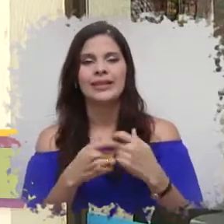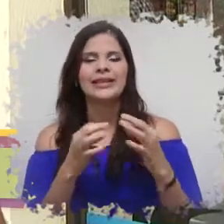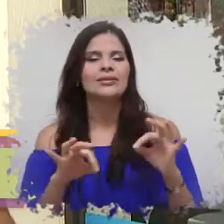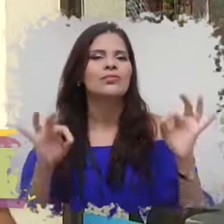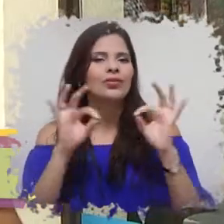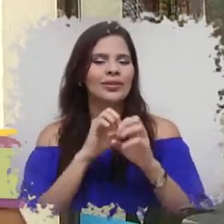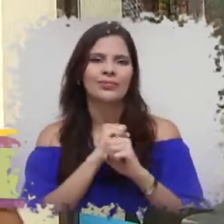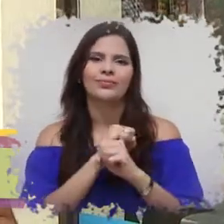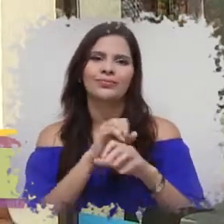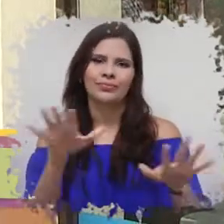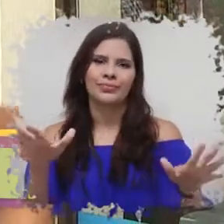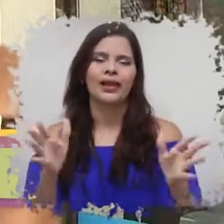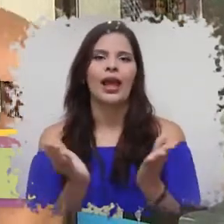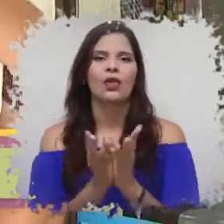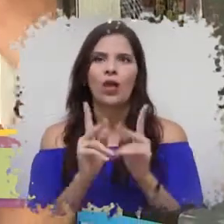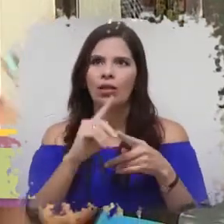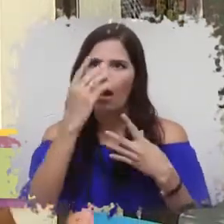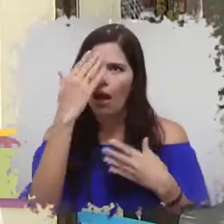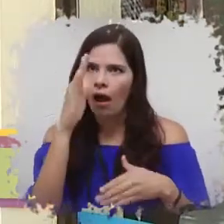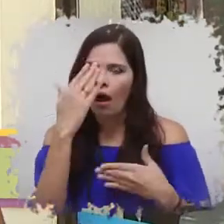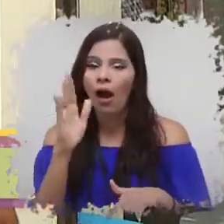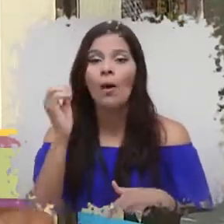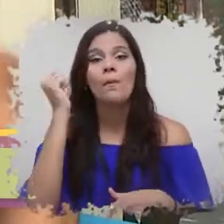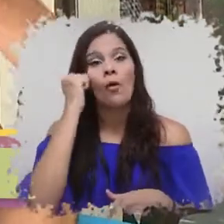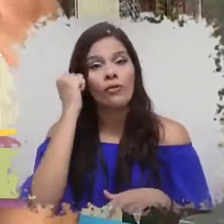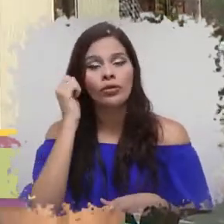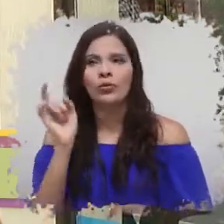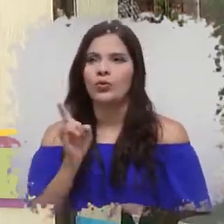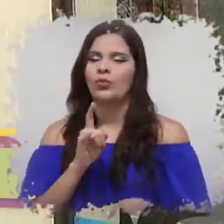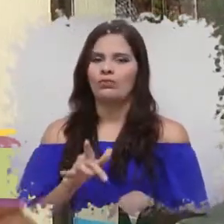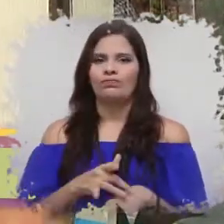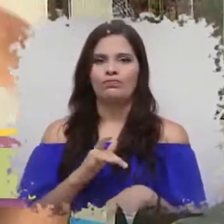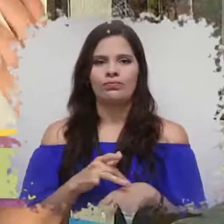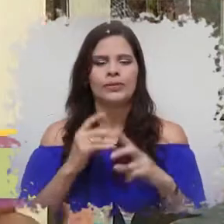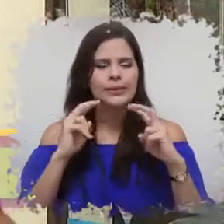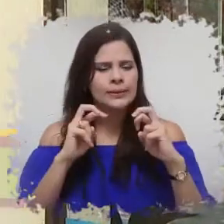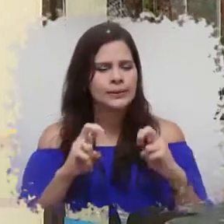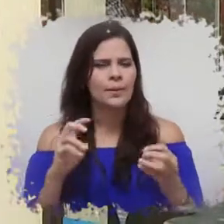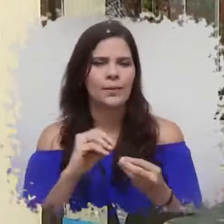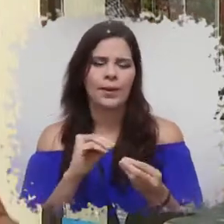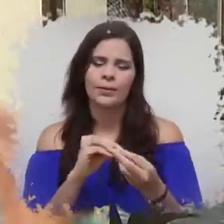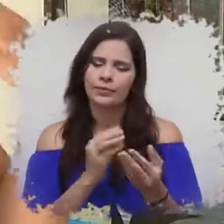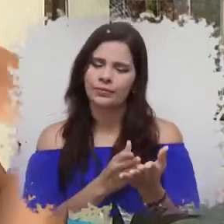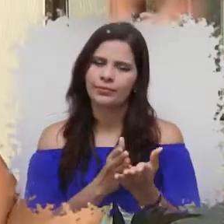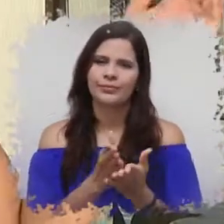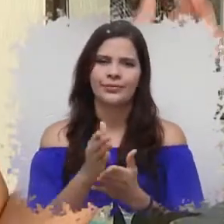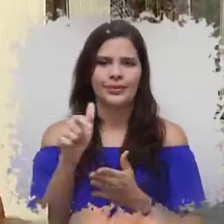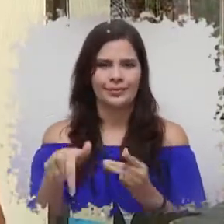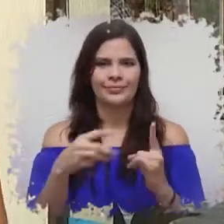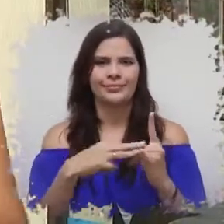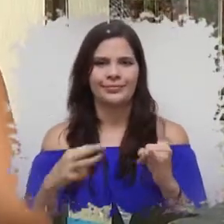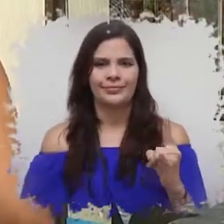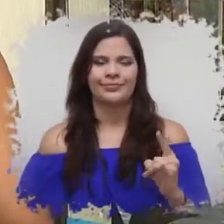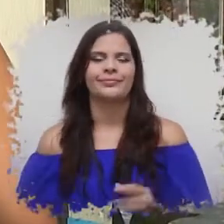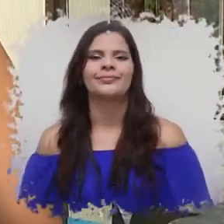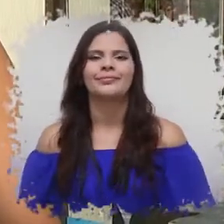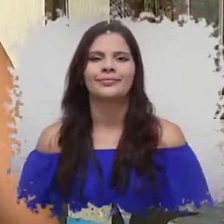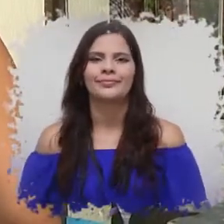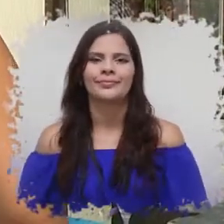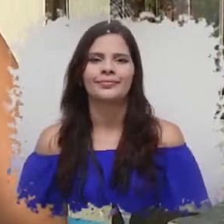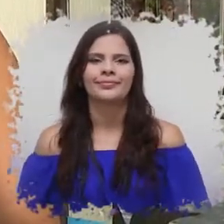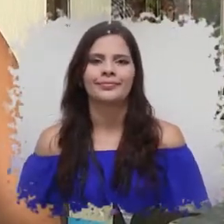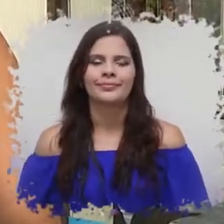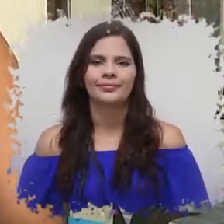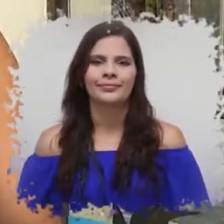muchos más, pero es importante difundirlos, que los estudiantes se enteren, que los profesores se motiven y que sigamos construyendo investigación a lo